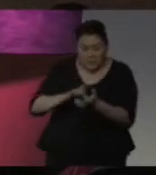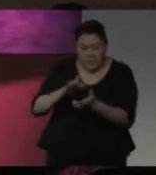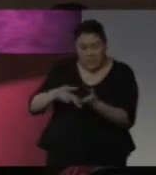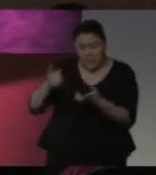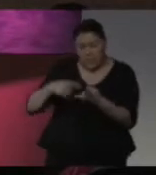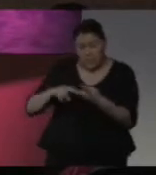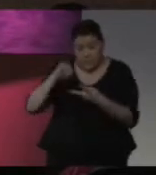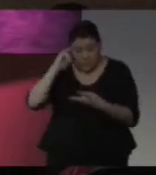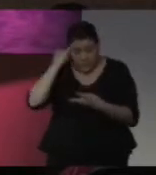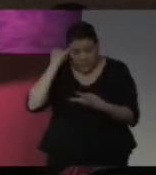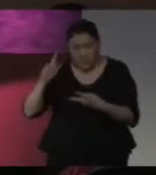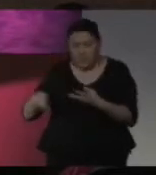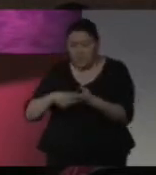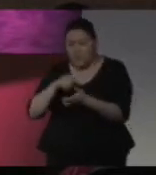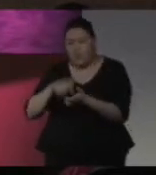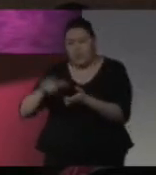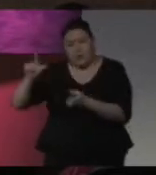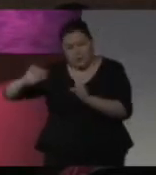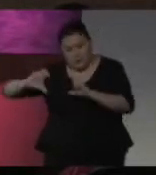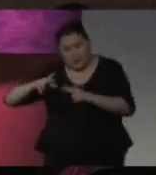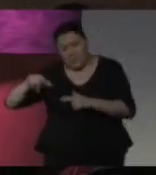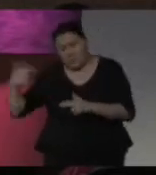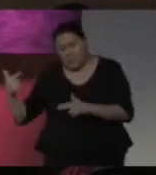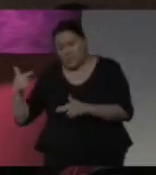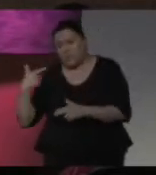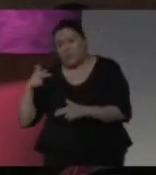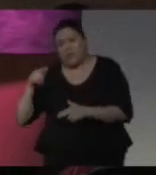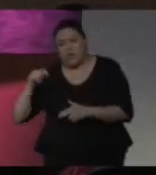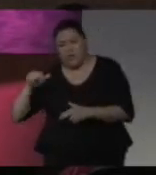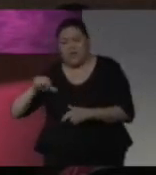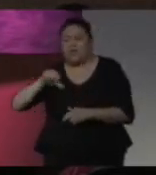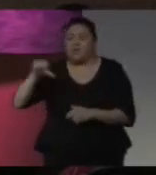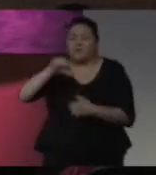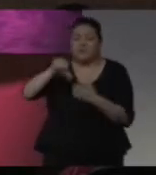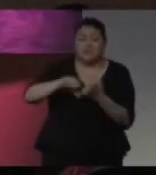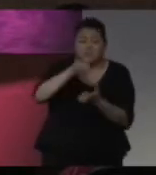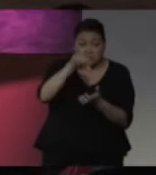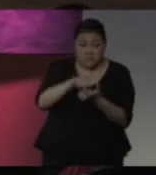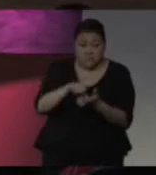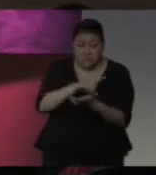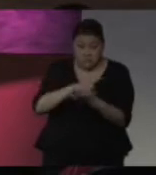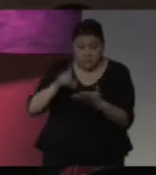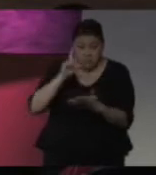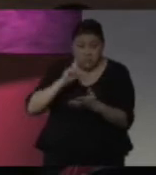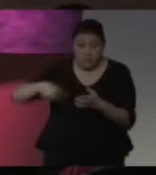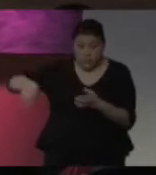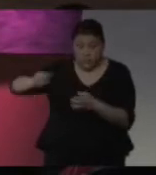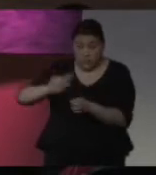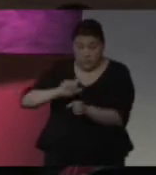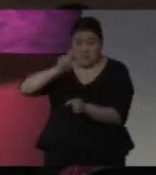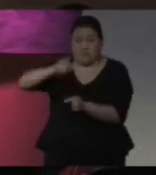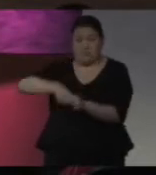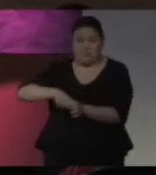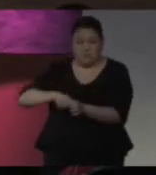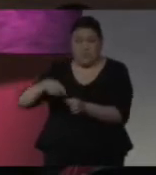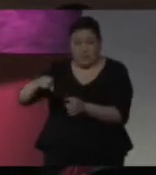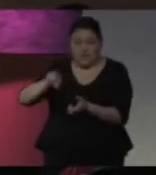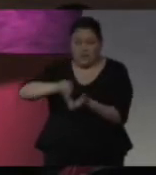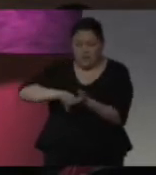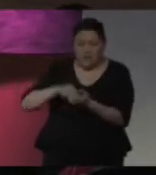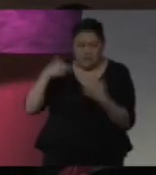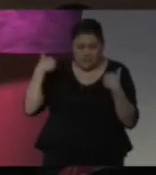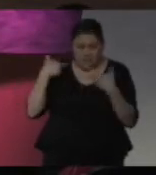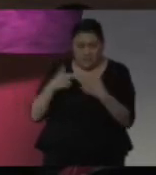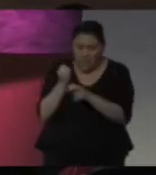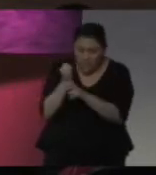de Chiapas y Guatemala, fundadora del Centro de Derechos de la Mujer de Chiapas, en donde milita. Actualmente es profesora investigadora